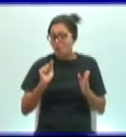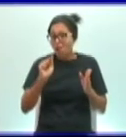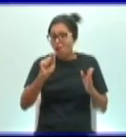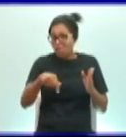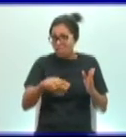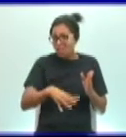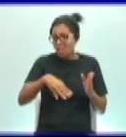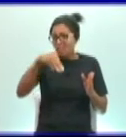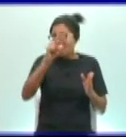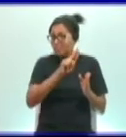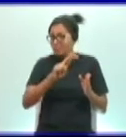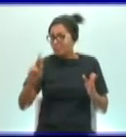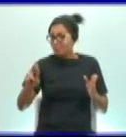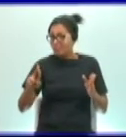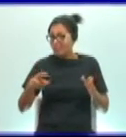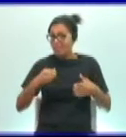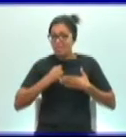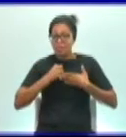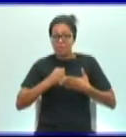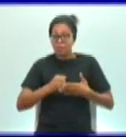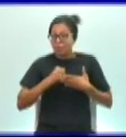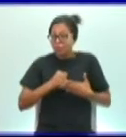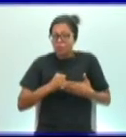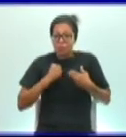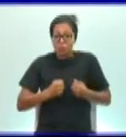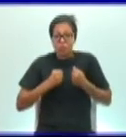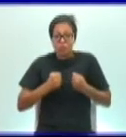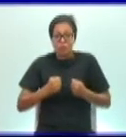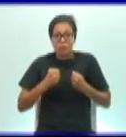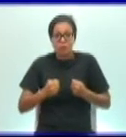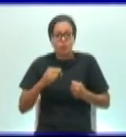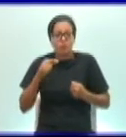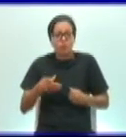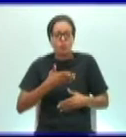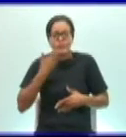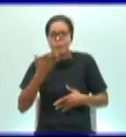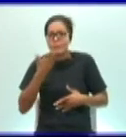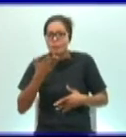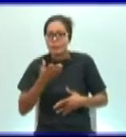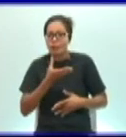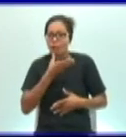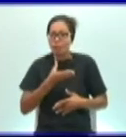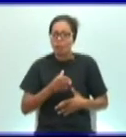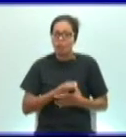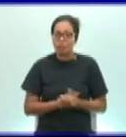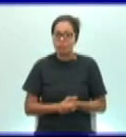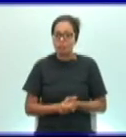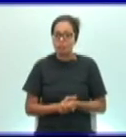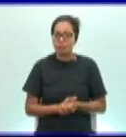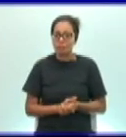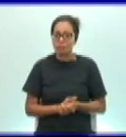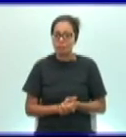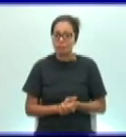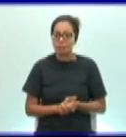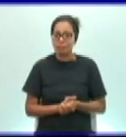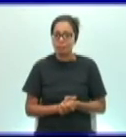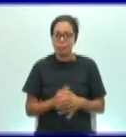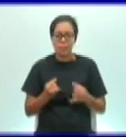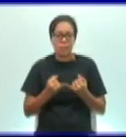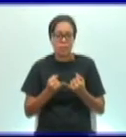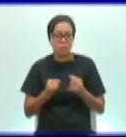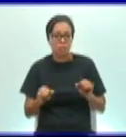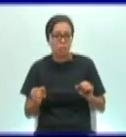de unidad, un ejemplo de apoyo de las masas a la revolución. Las calumnias del imperialismo y de la OEA en esa